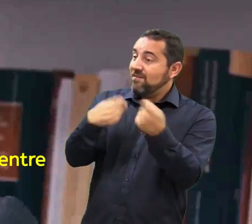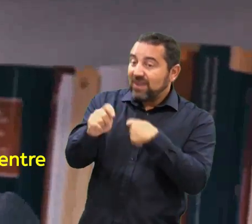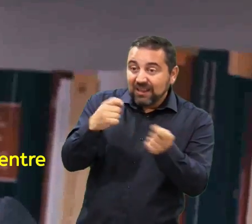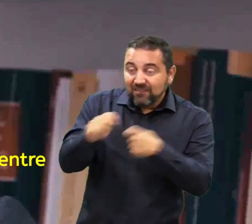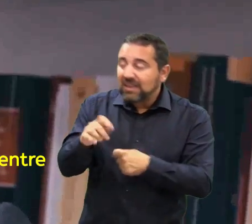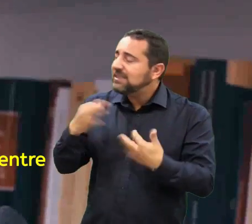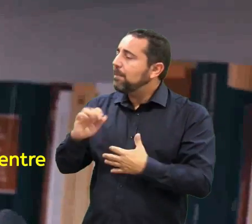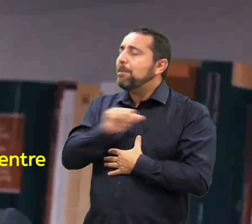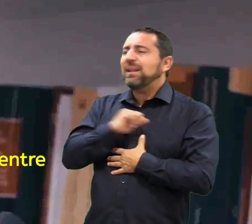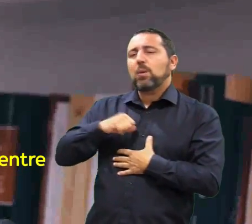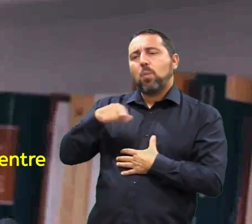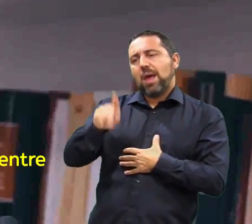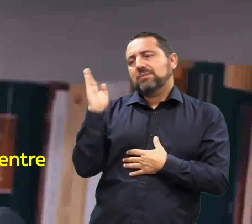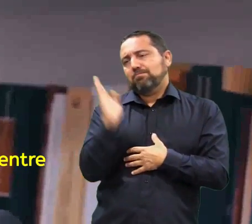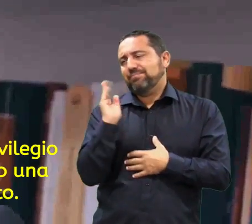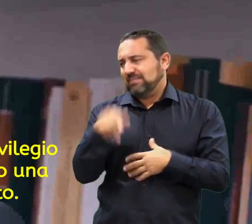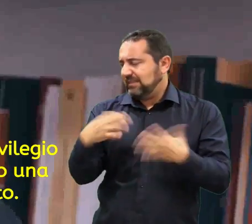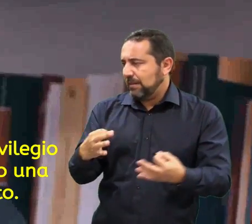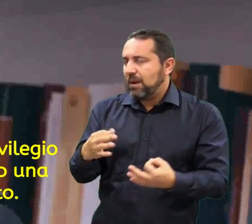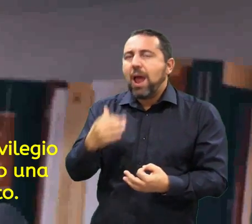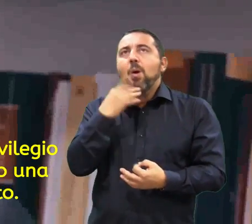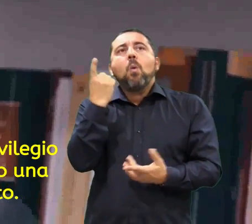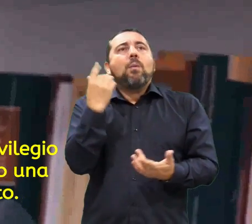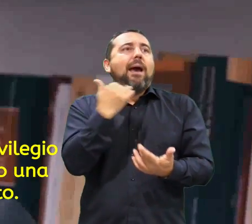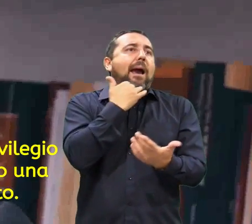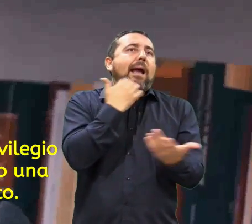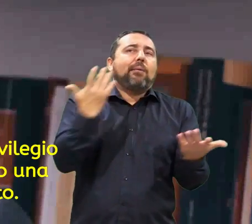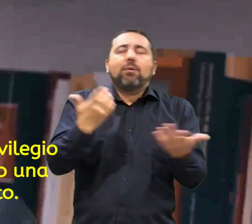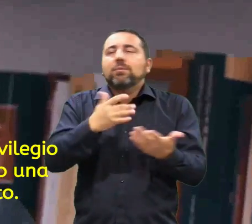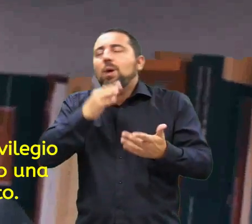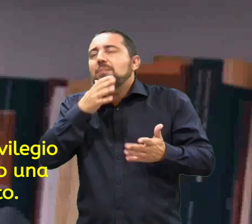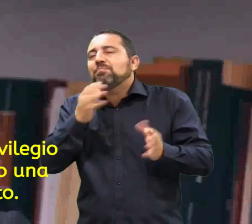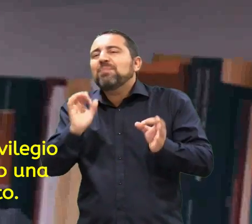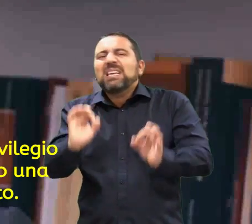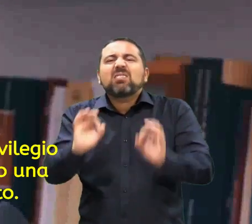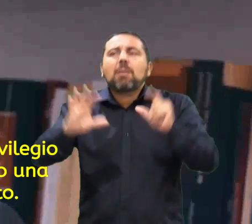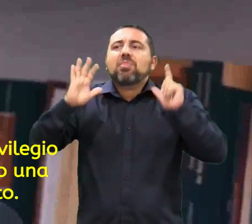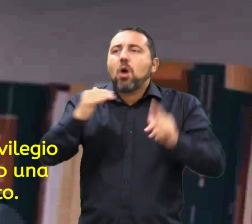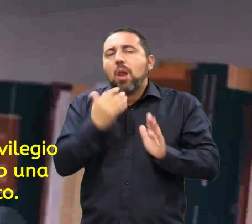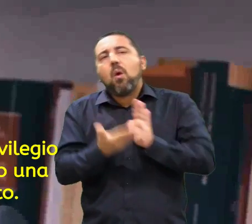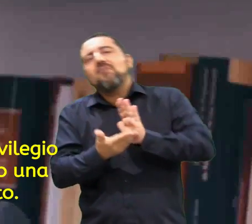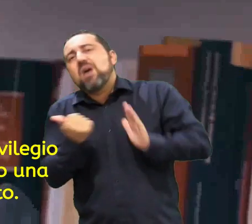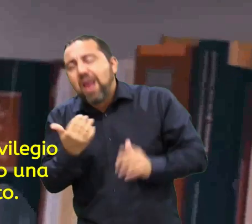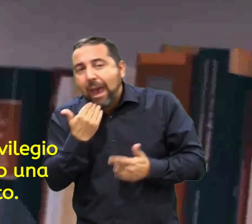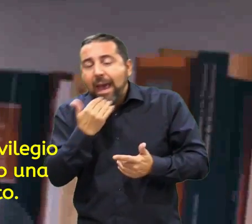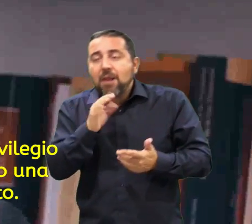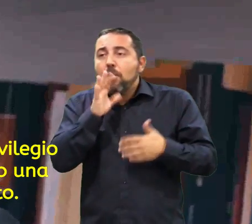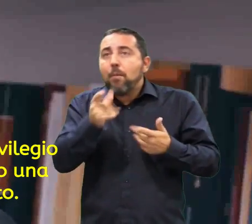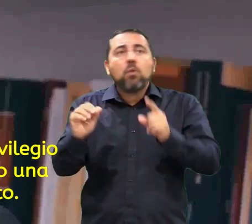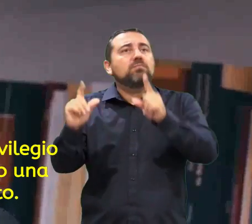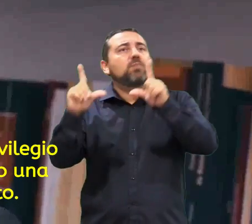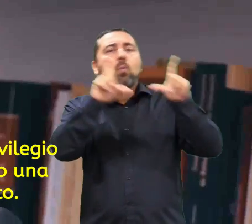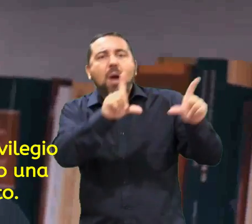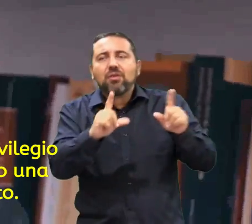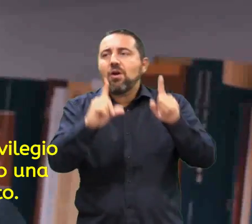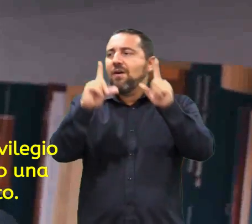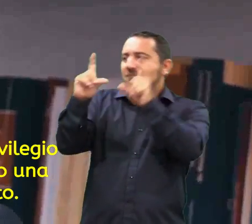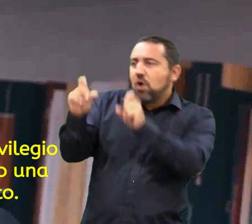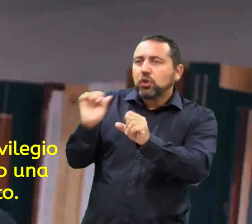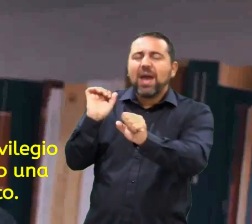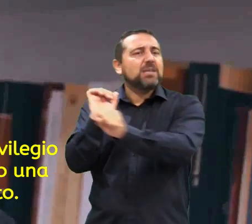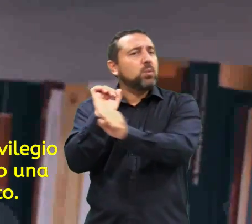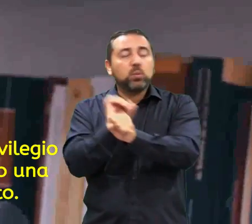en las ventas entre particulares y, de nuevo, no hay ninguna, digamos, excepción o privilegio fiscal por tratarse de un